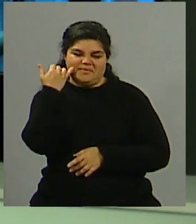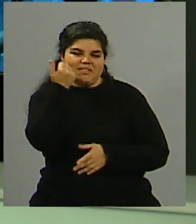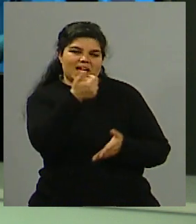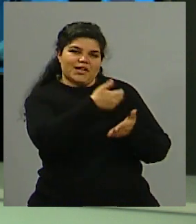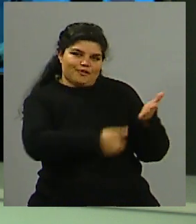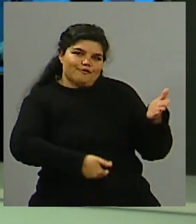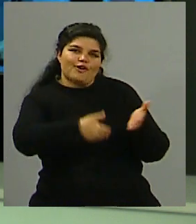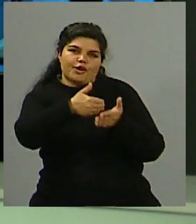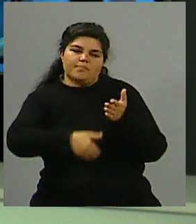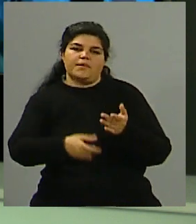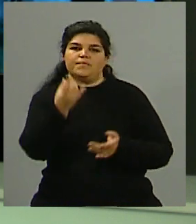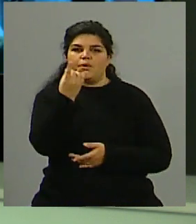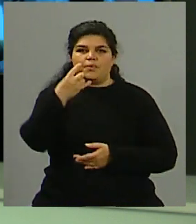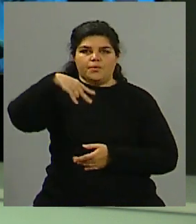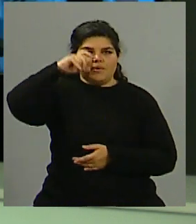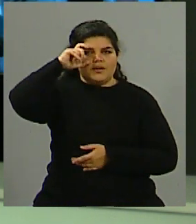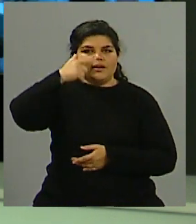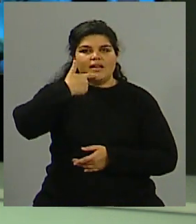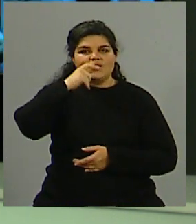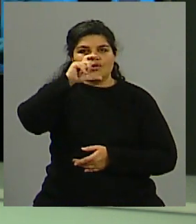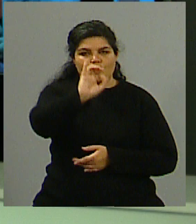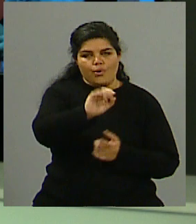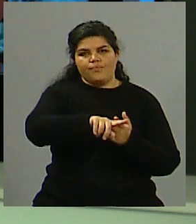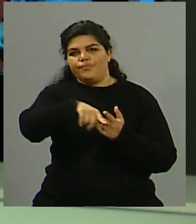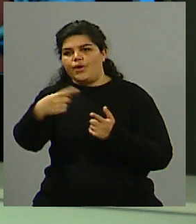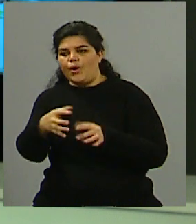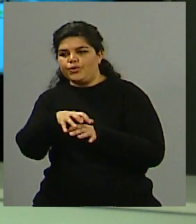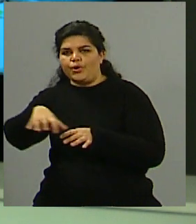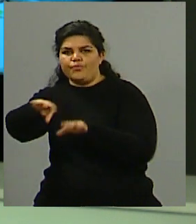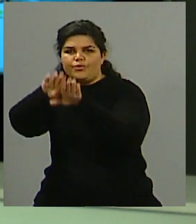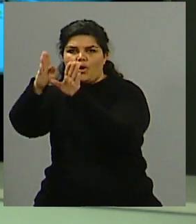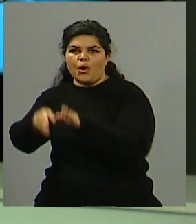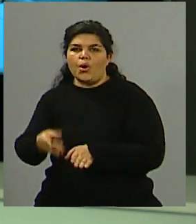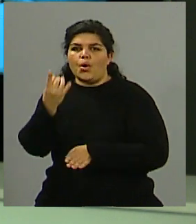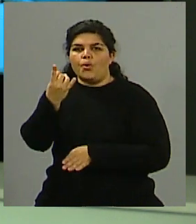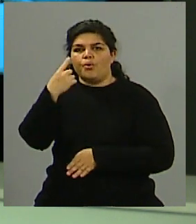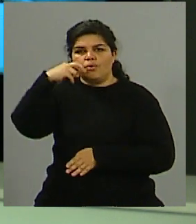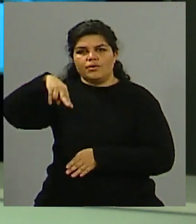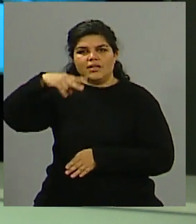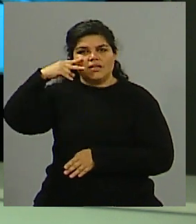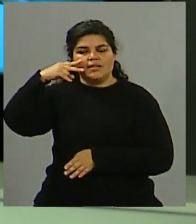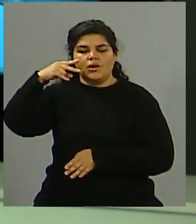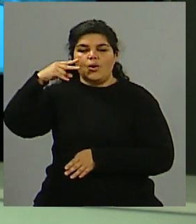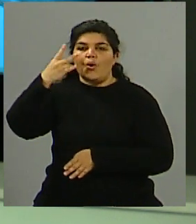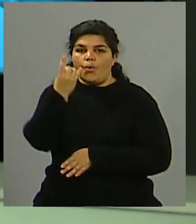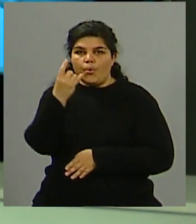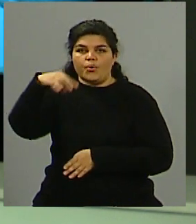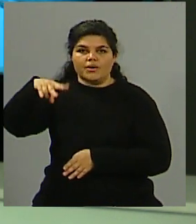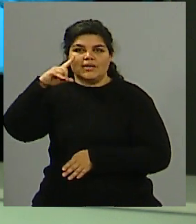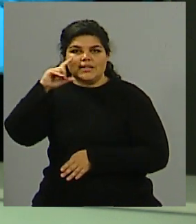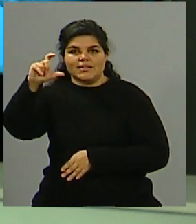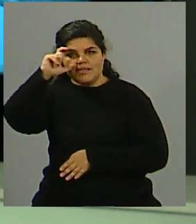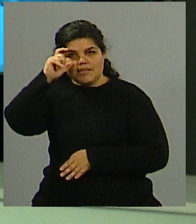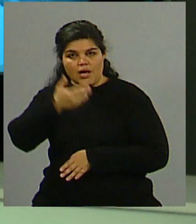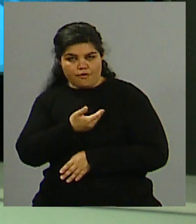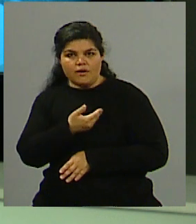de la UNESCO, de UNICEF, o sea, hay primeros informes, bueno, mostrando distintas